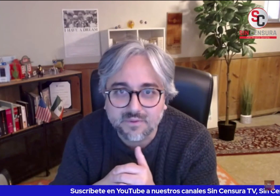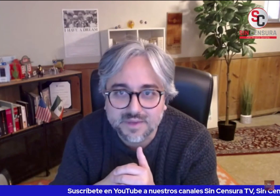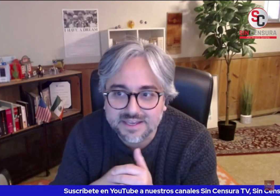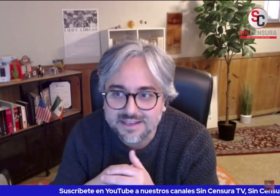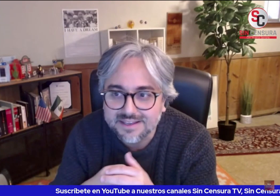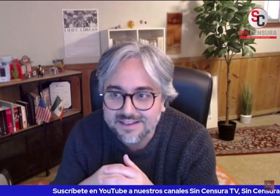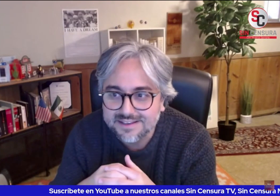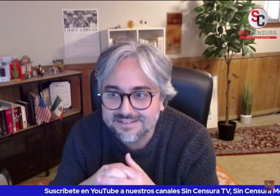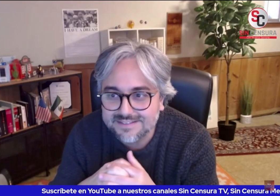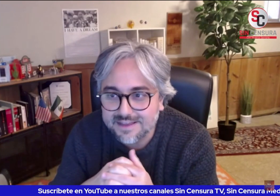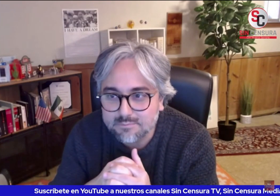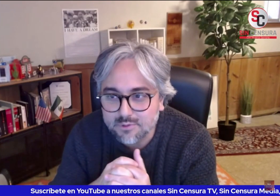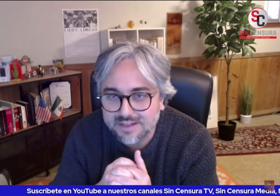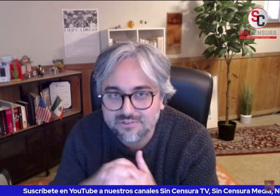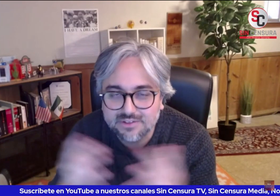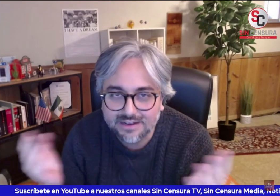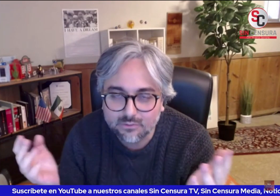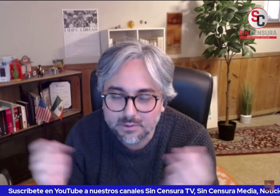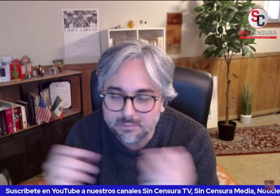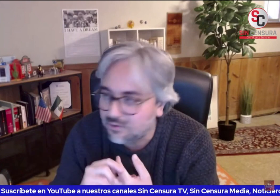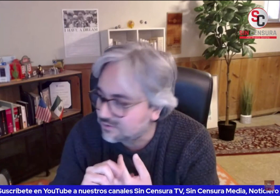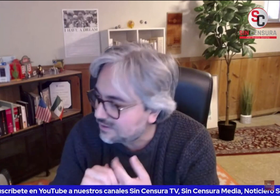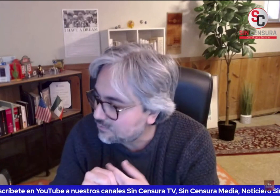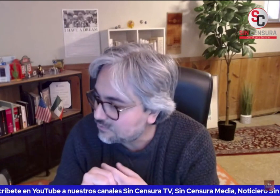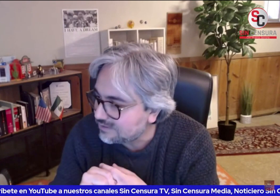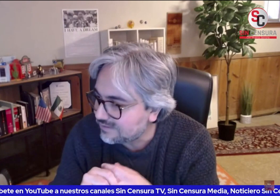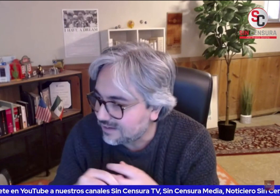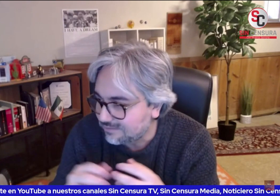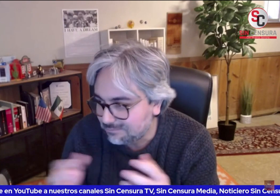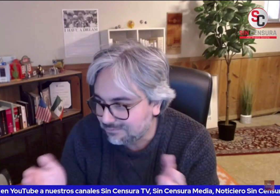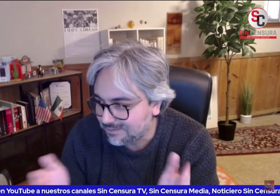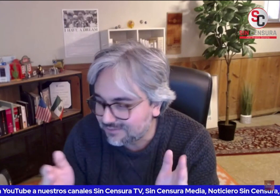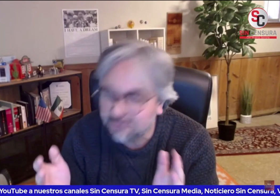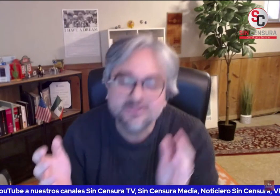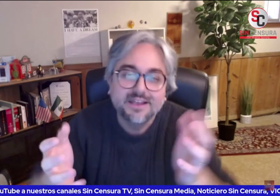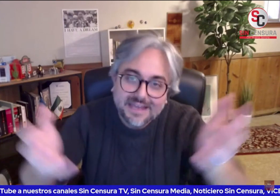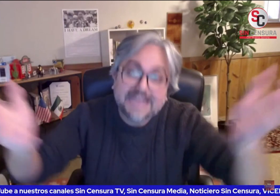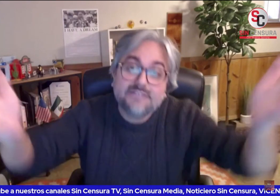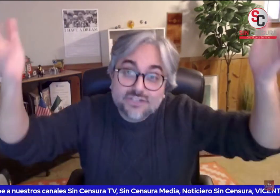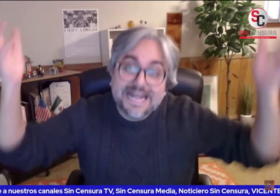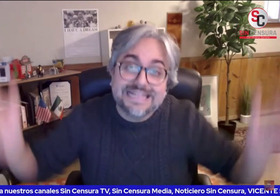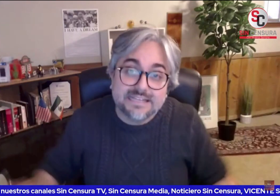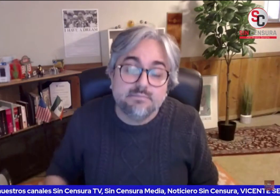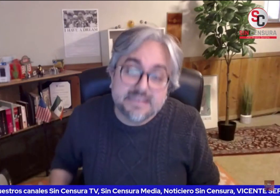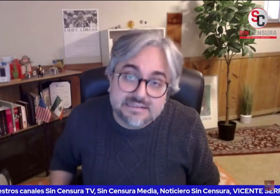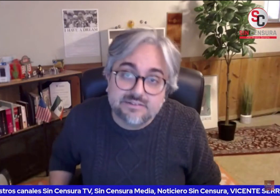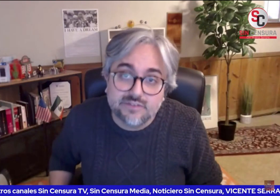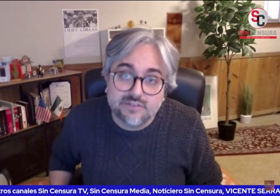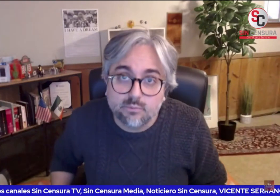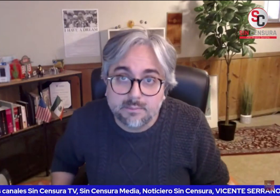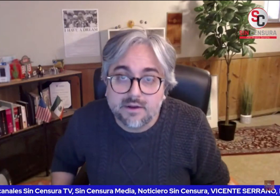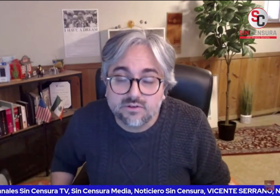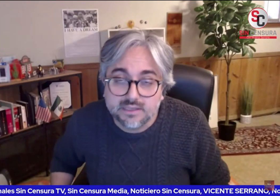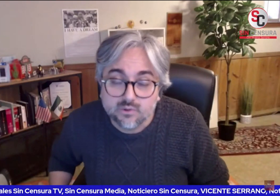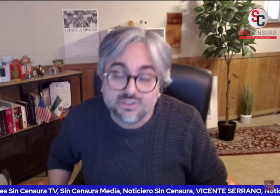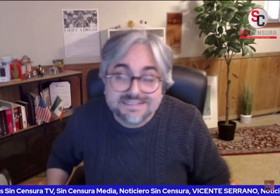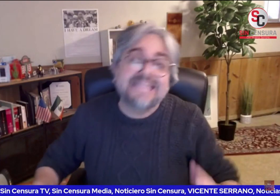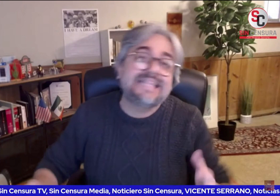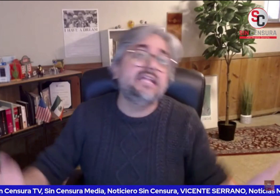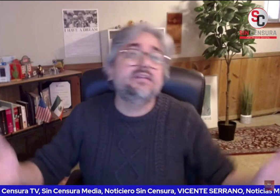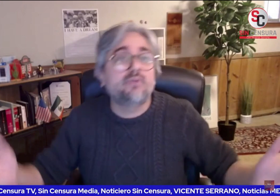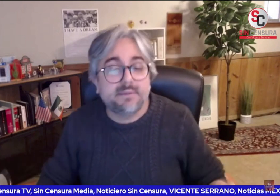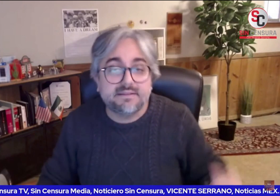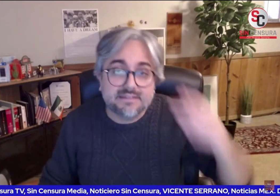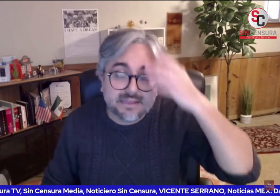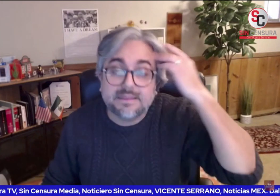de que cuando llegue esta impugnación a la Suprema Corte de Justicia, esos grandes ministros de la Suprema Corte de Justicia